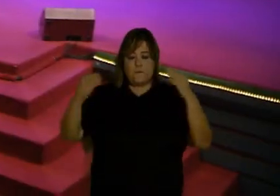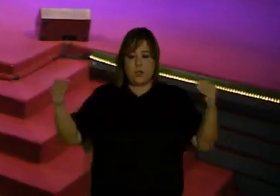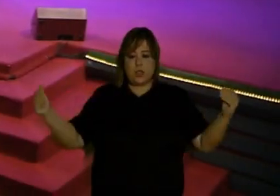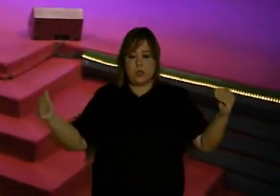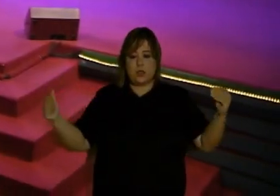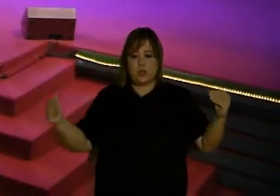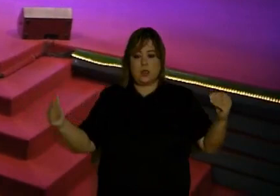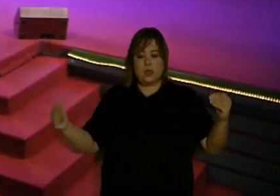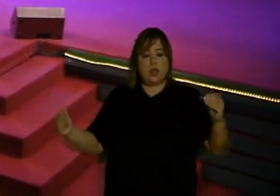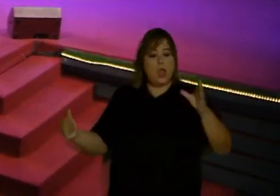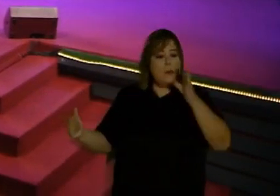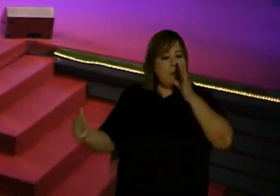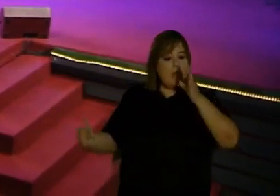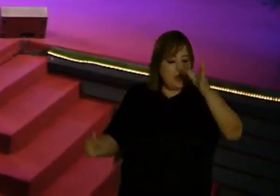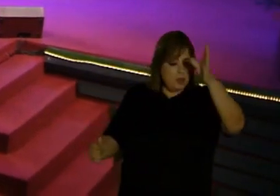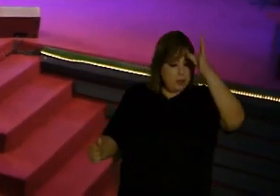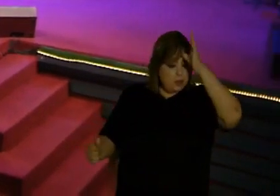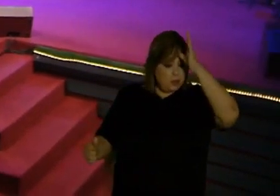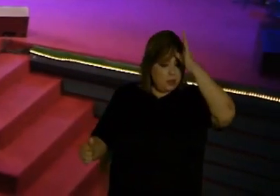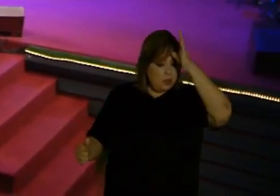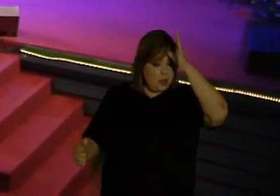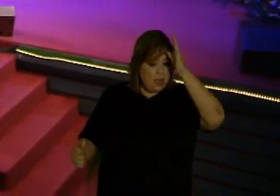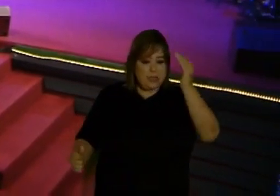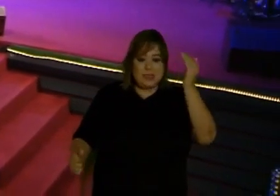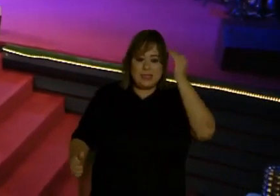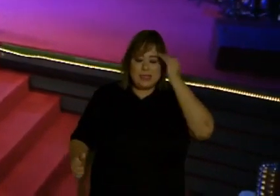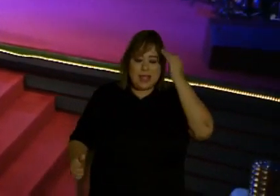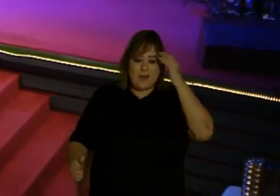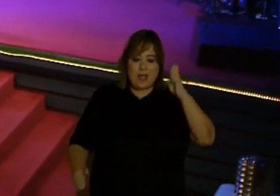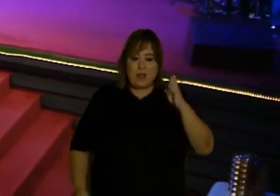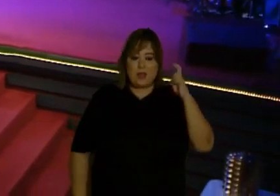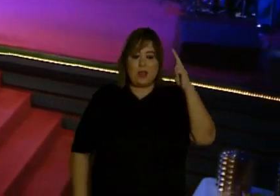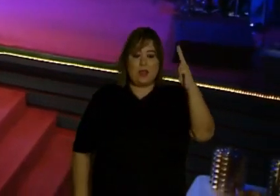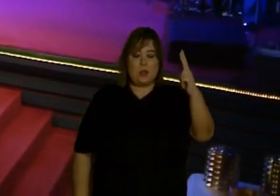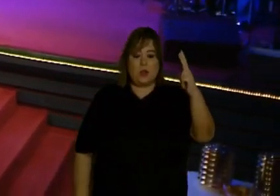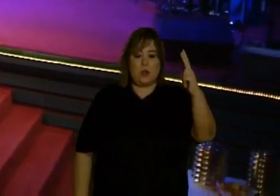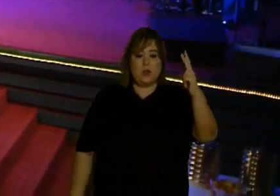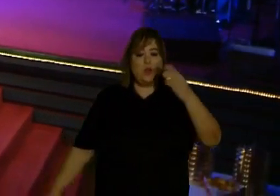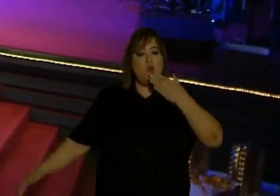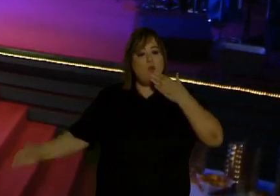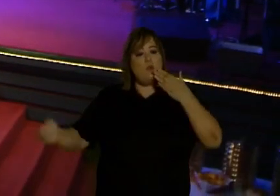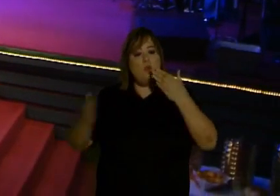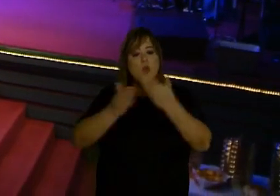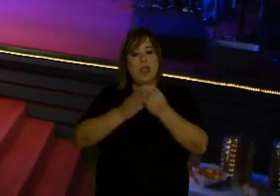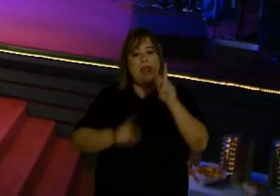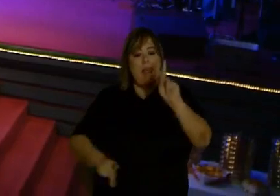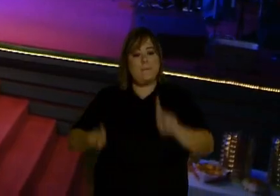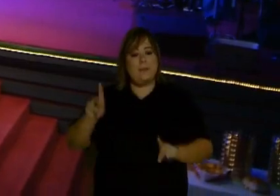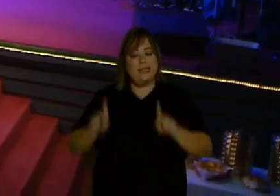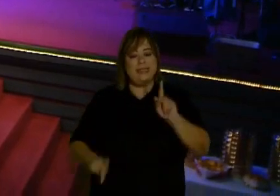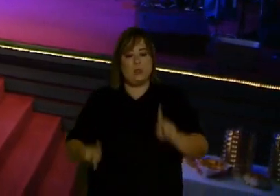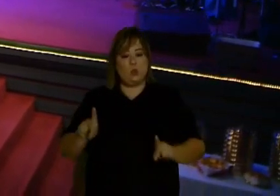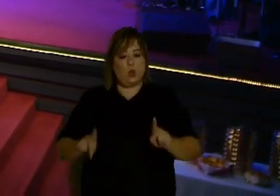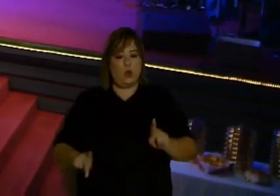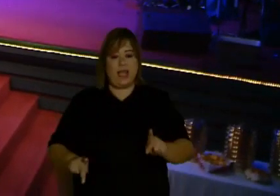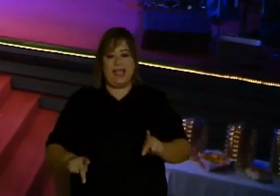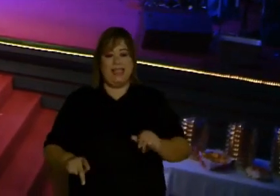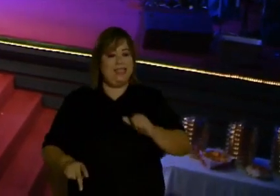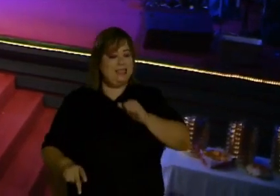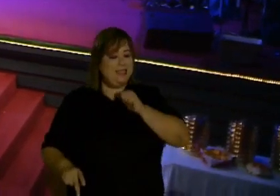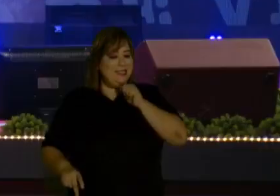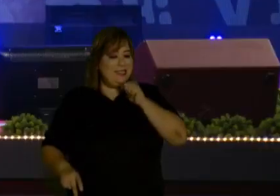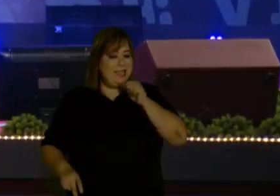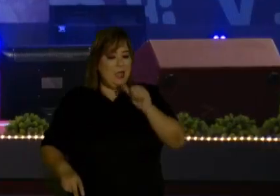pobres es anunciado el evangelio. Y bienaventurado es el que no halle tropiezo en mí.